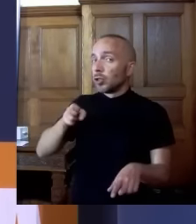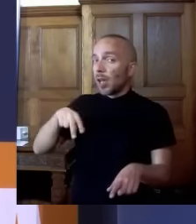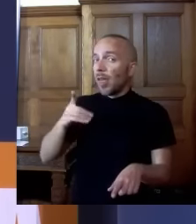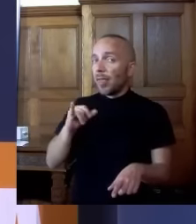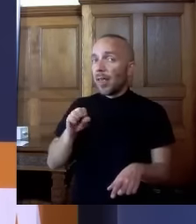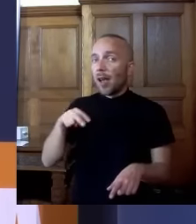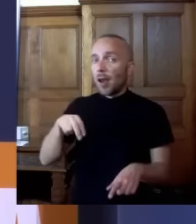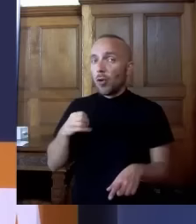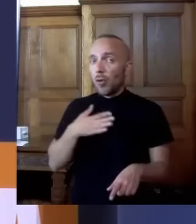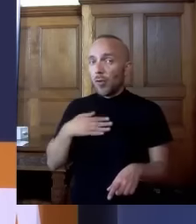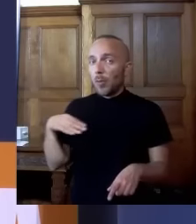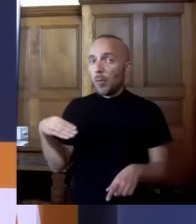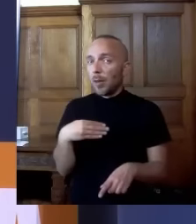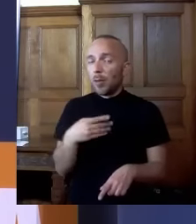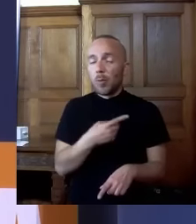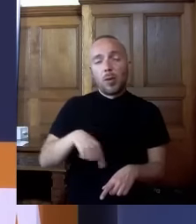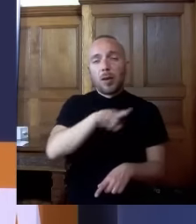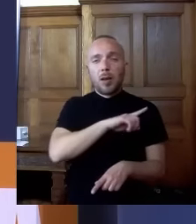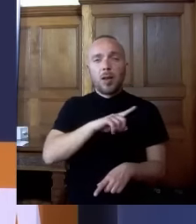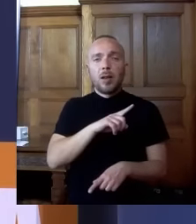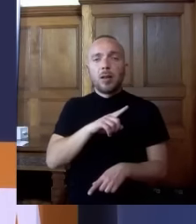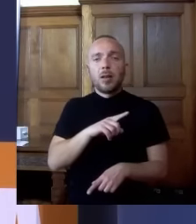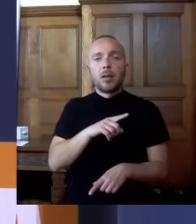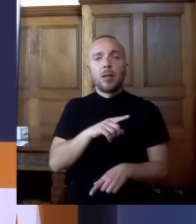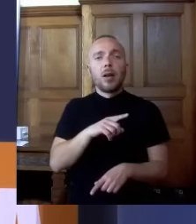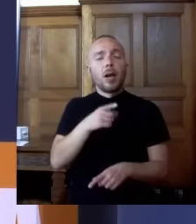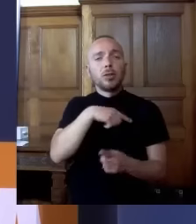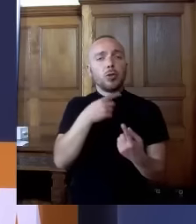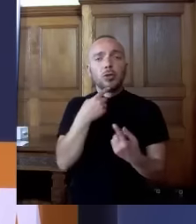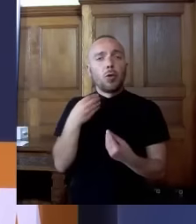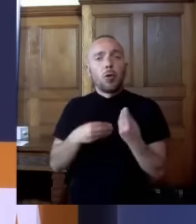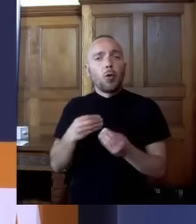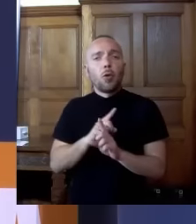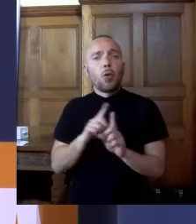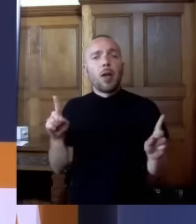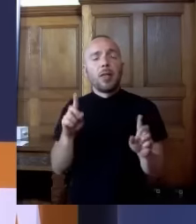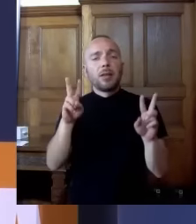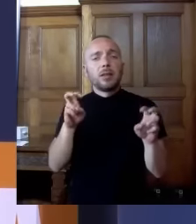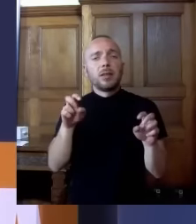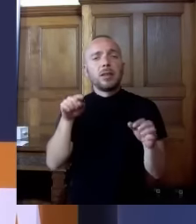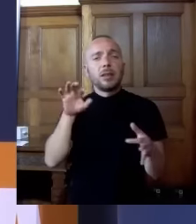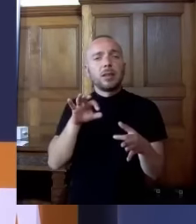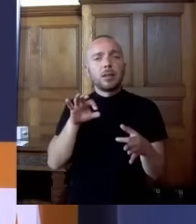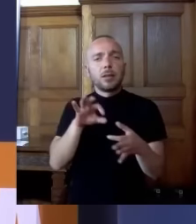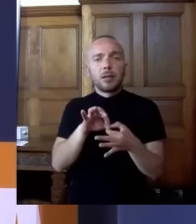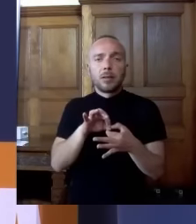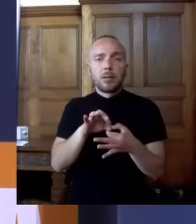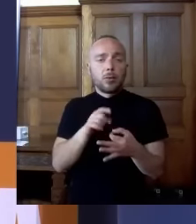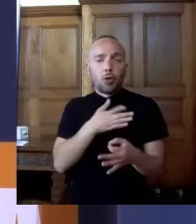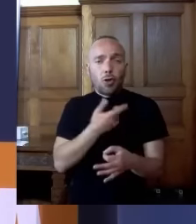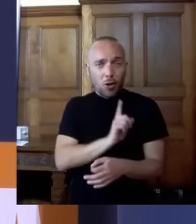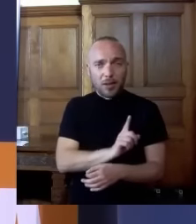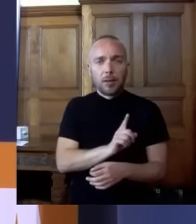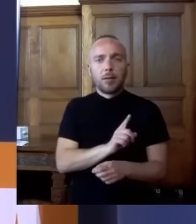bild ez dute ezert ere egin D zer nah